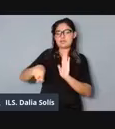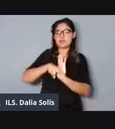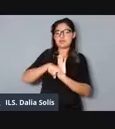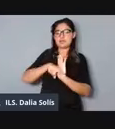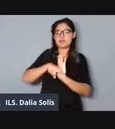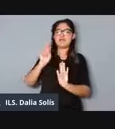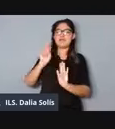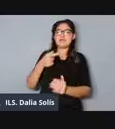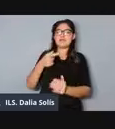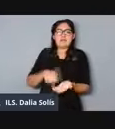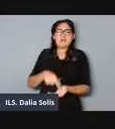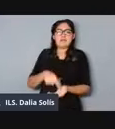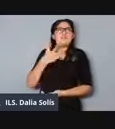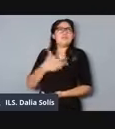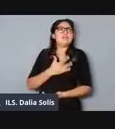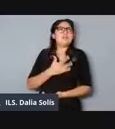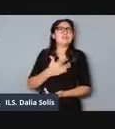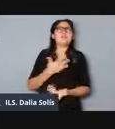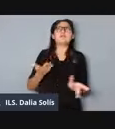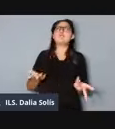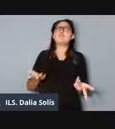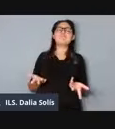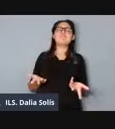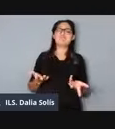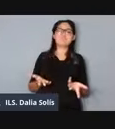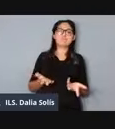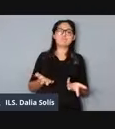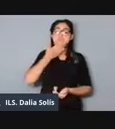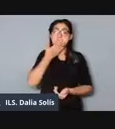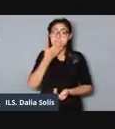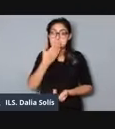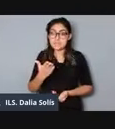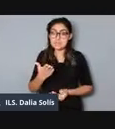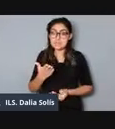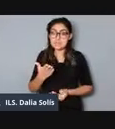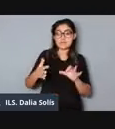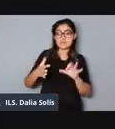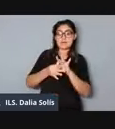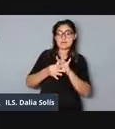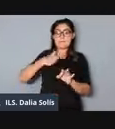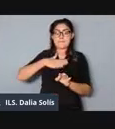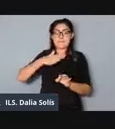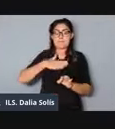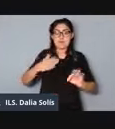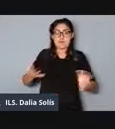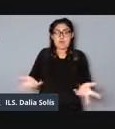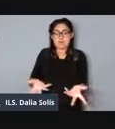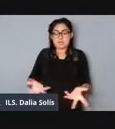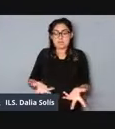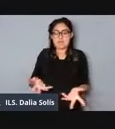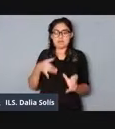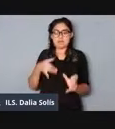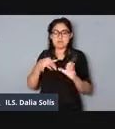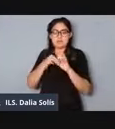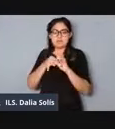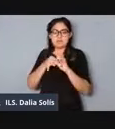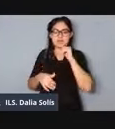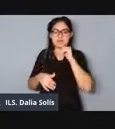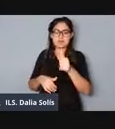que no está bien relacionado con nuestra forma de ser, aunque puede ser adaptativo. Si bien es